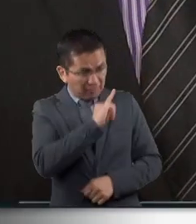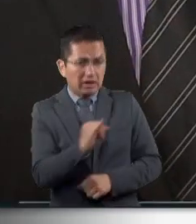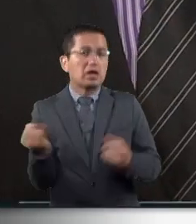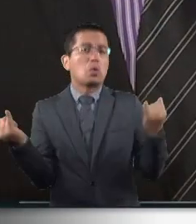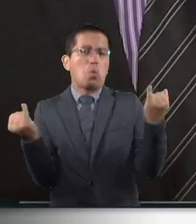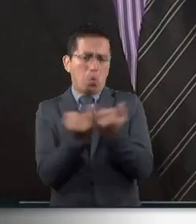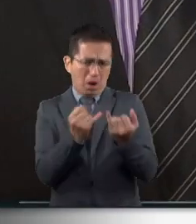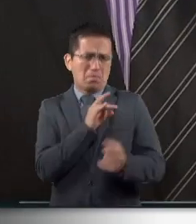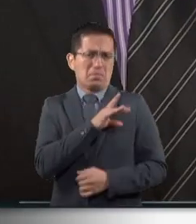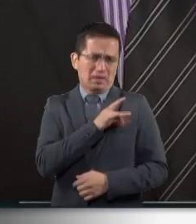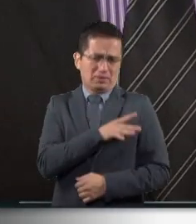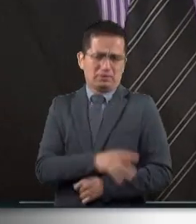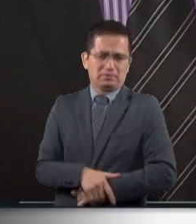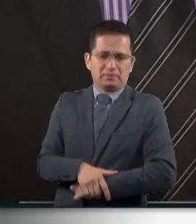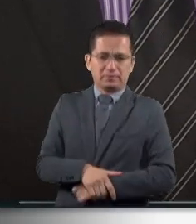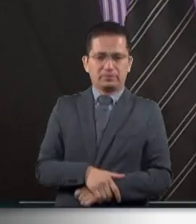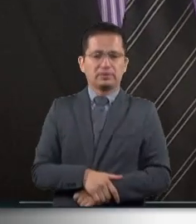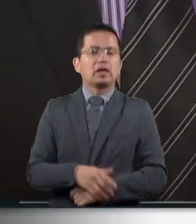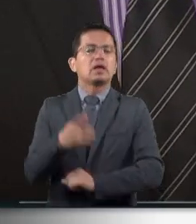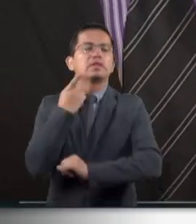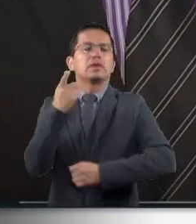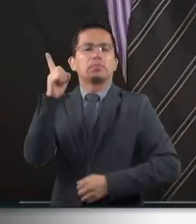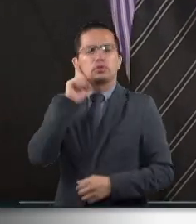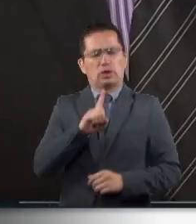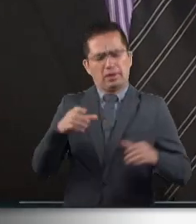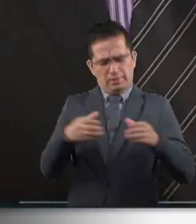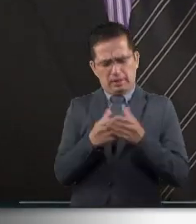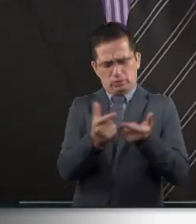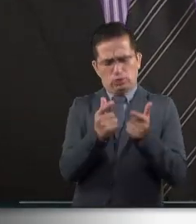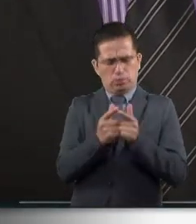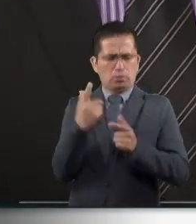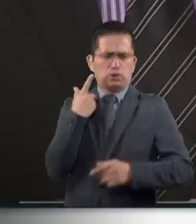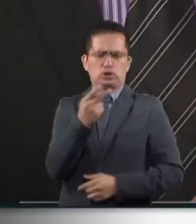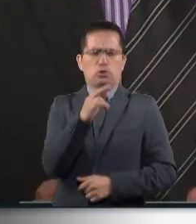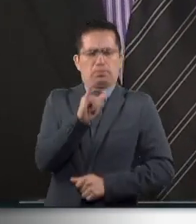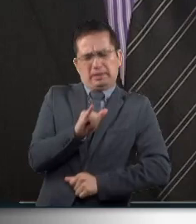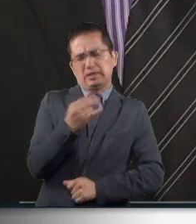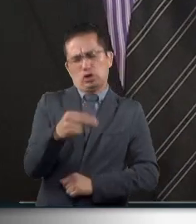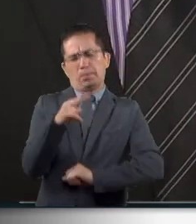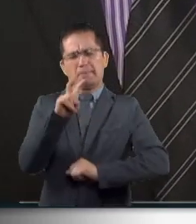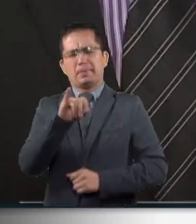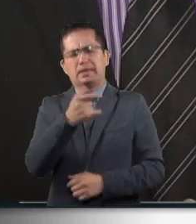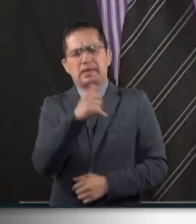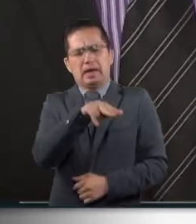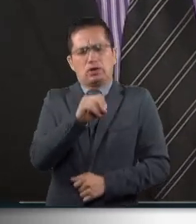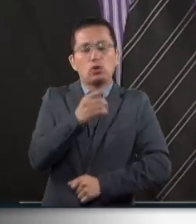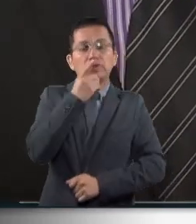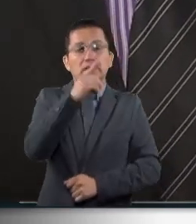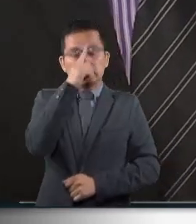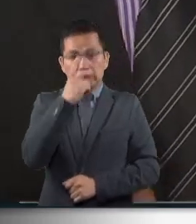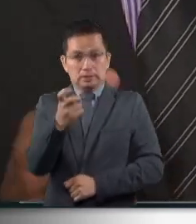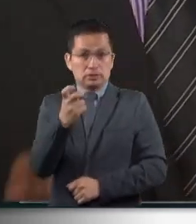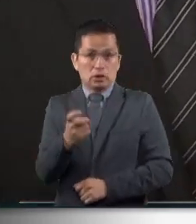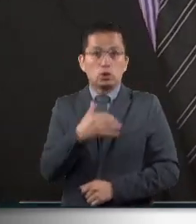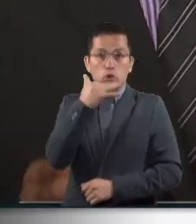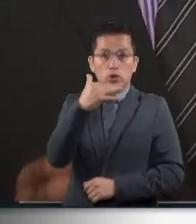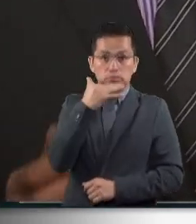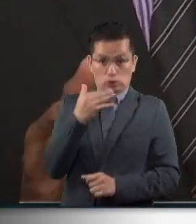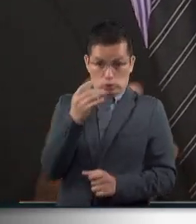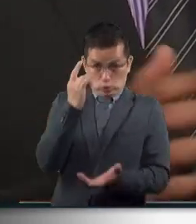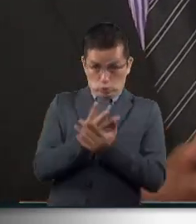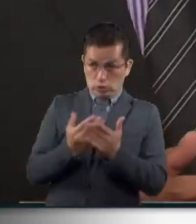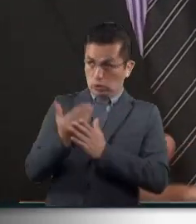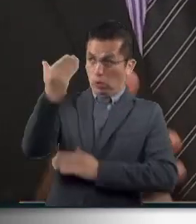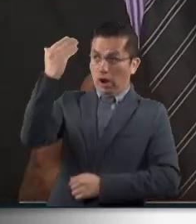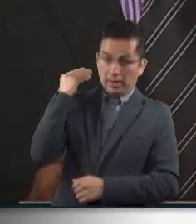la diputada del Pri Carolina Villano señaló que los casos de corrupción no son exclusivos de gobiernos anteriores por lo que lamentó que